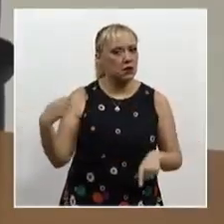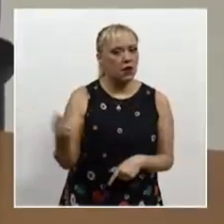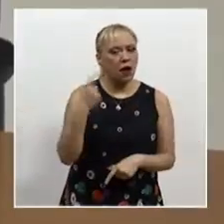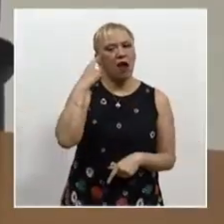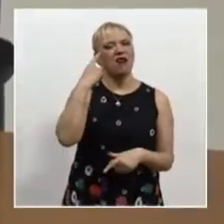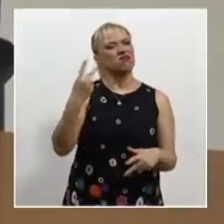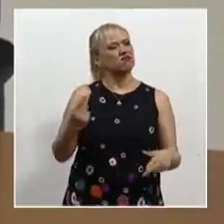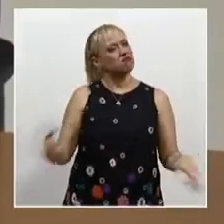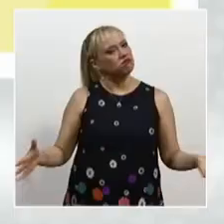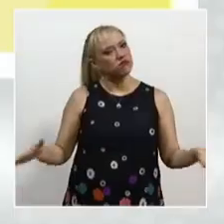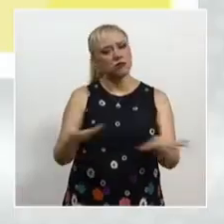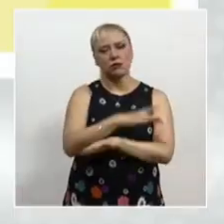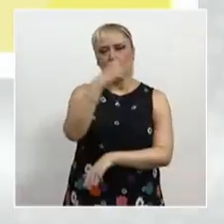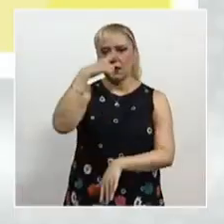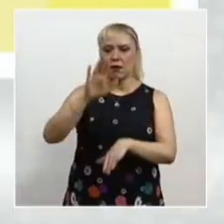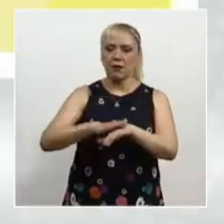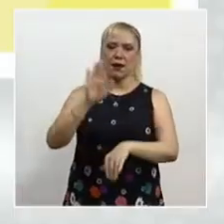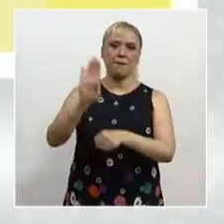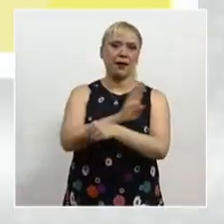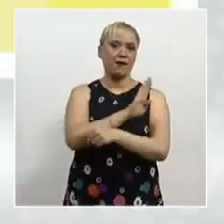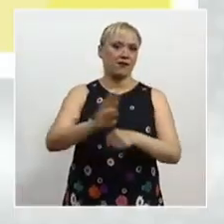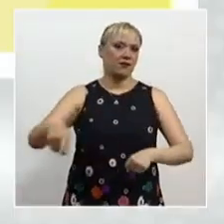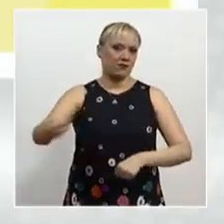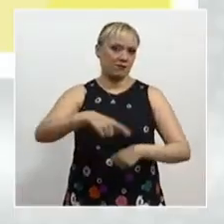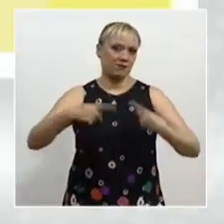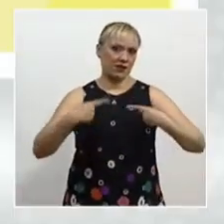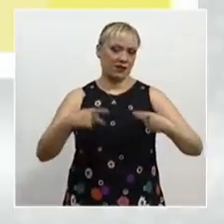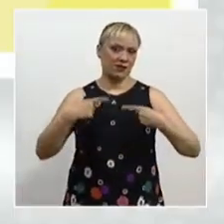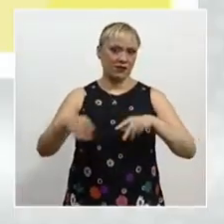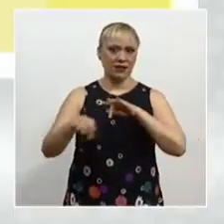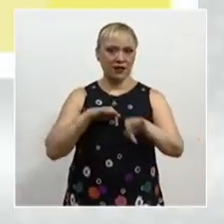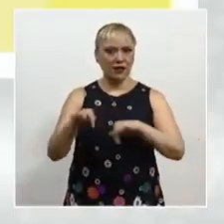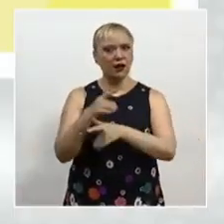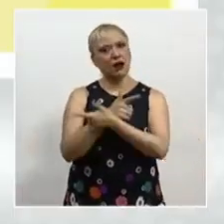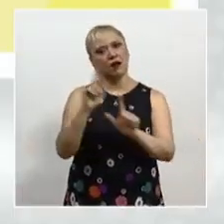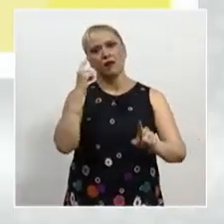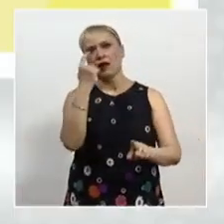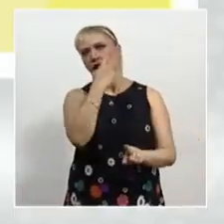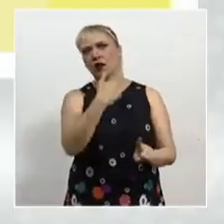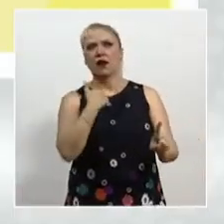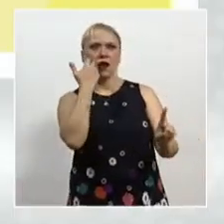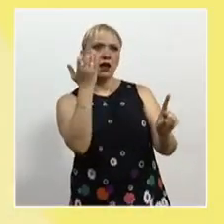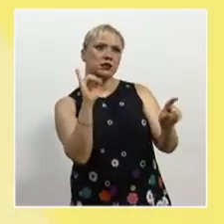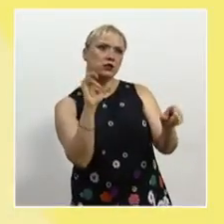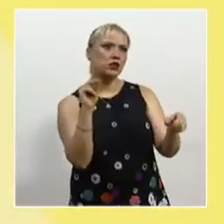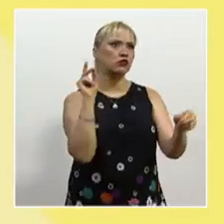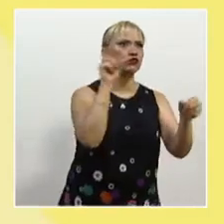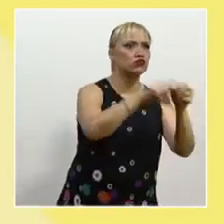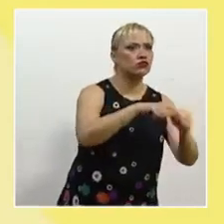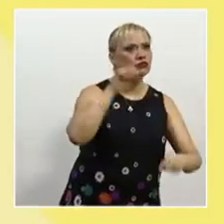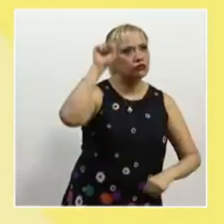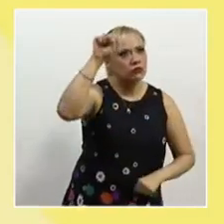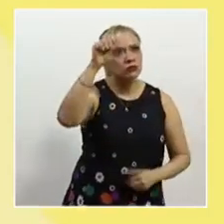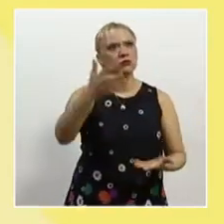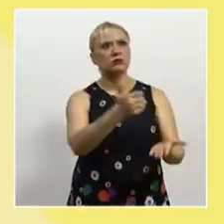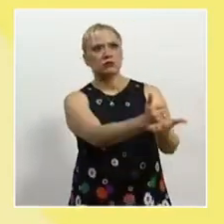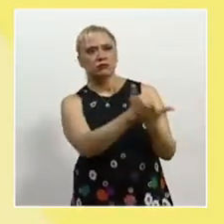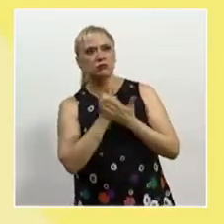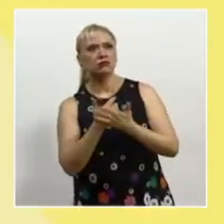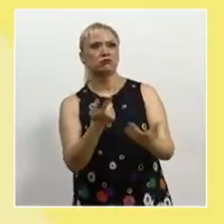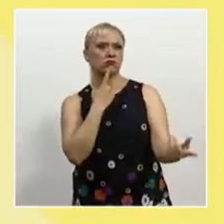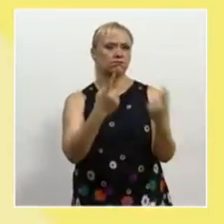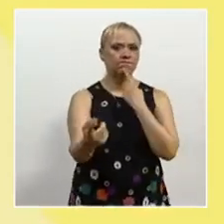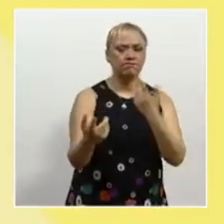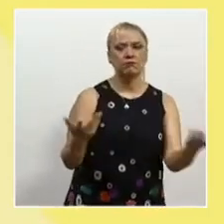esta reforma para garantizar a los trabajadores los derechos de libertad sindical, asociación y negociación colectiva. Indicó que la